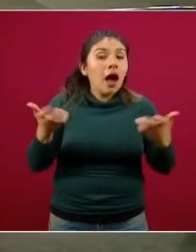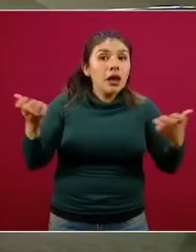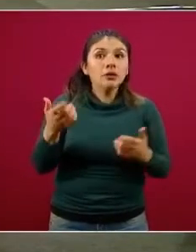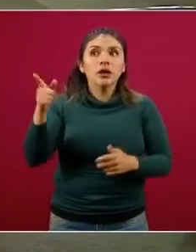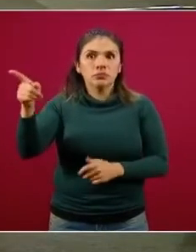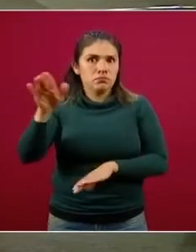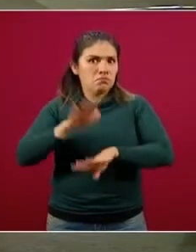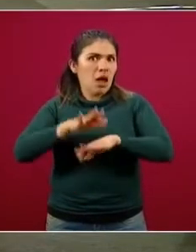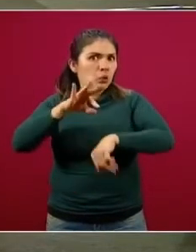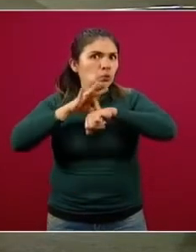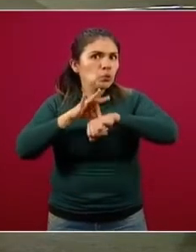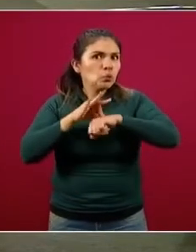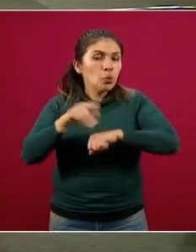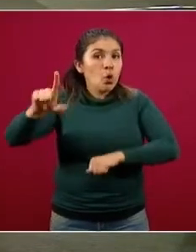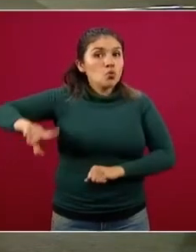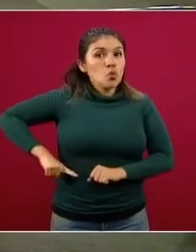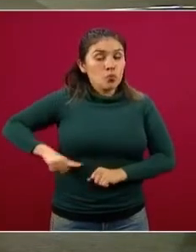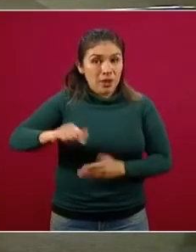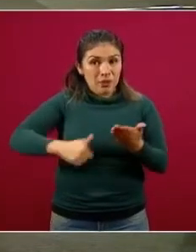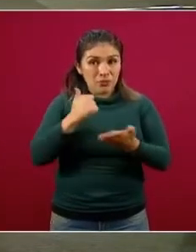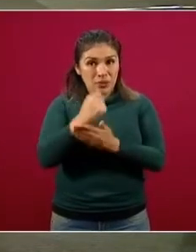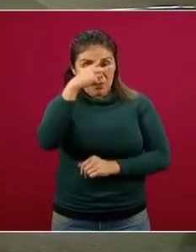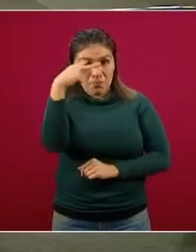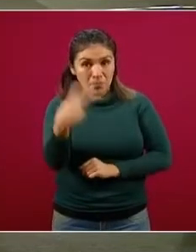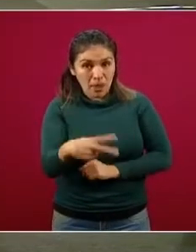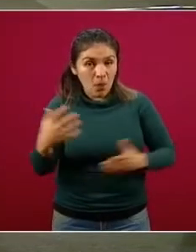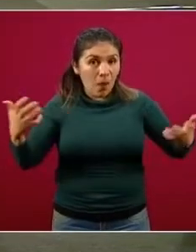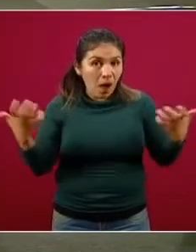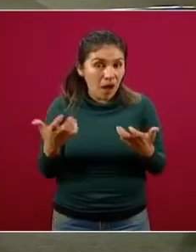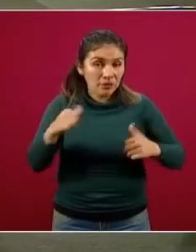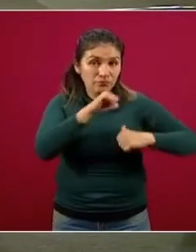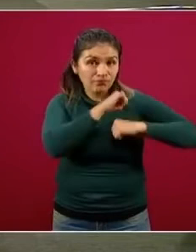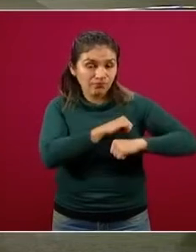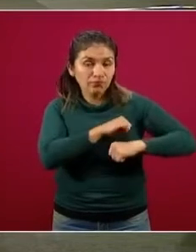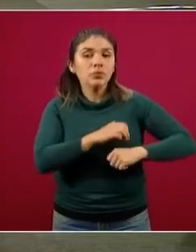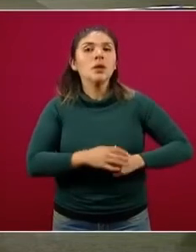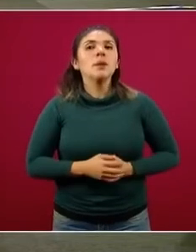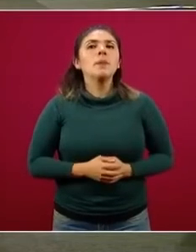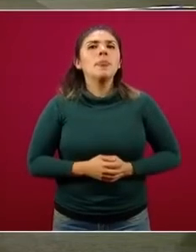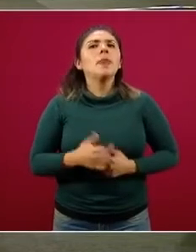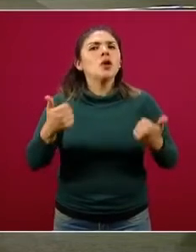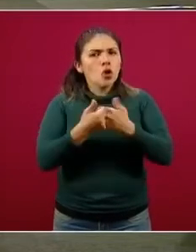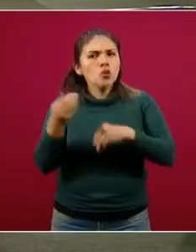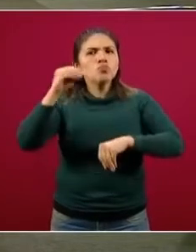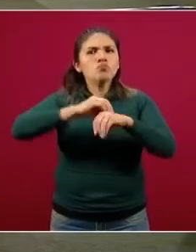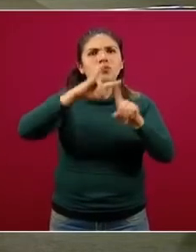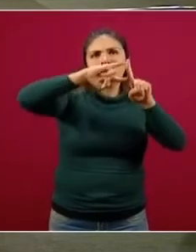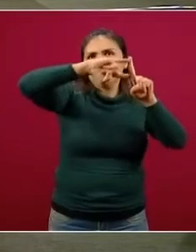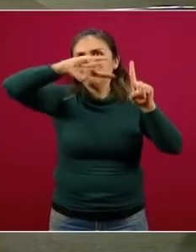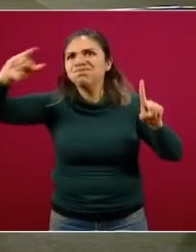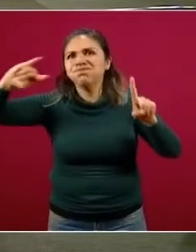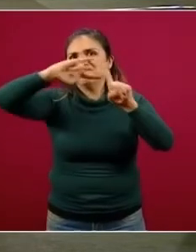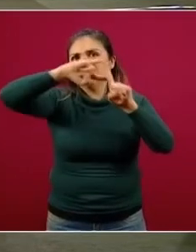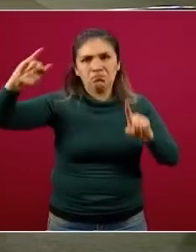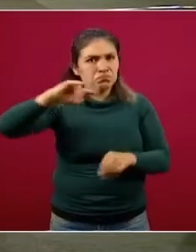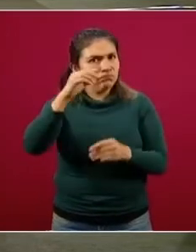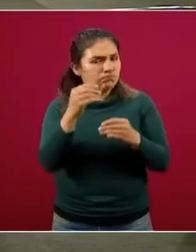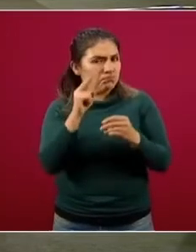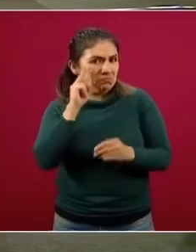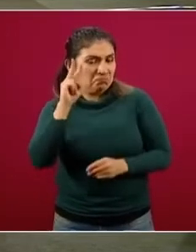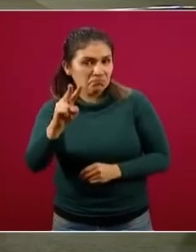muy notorias por parte del gobierno de la Ciudad de México, que puso incluso unos carteles muy grandes.